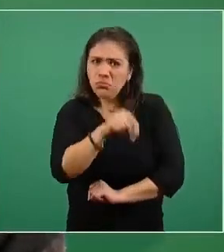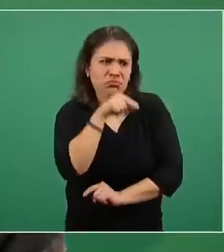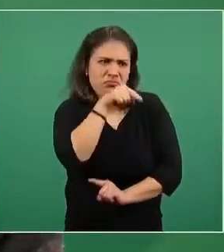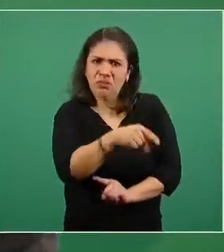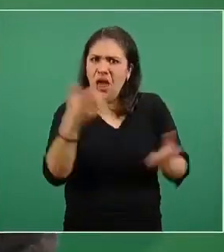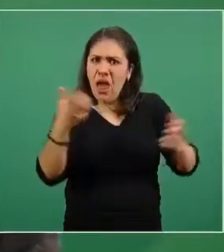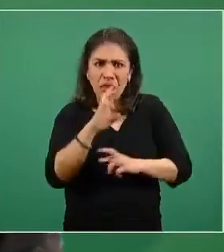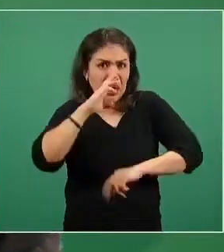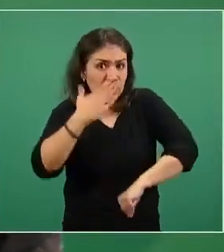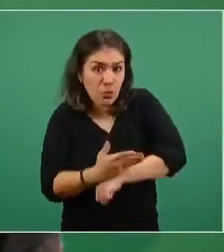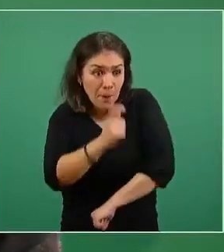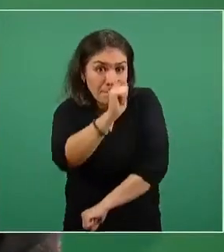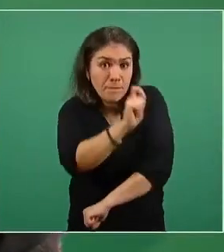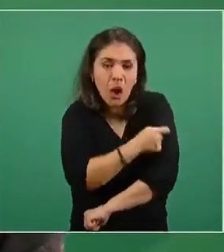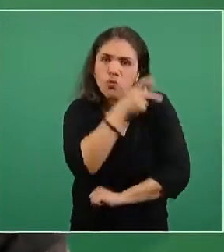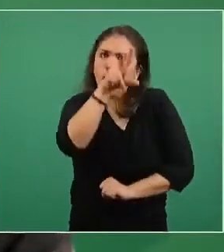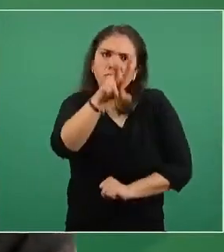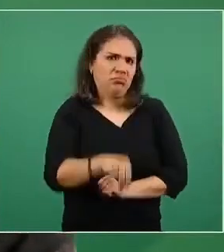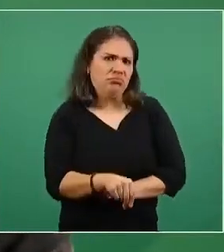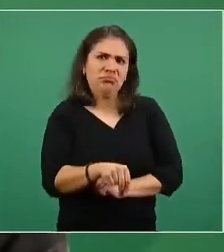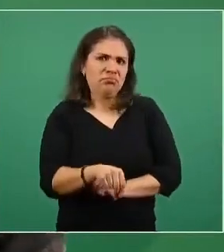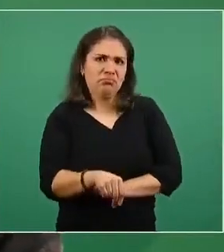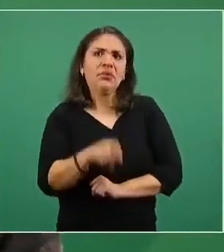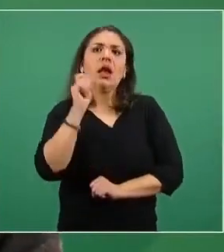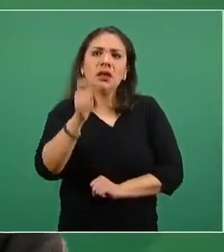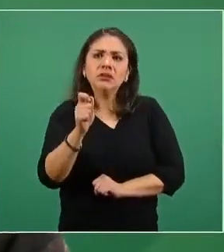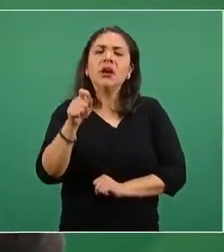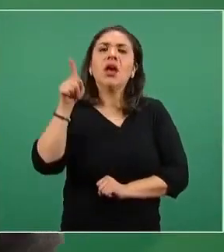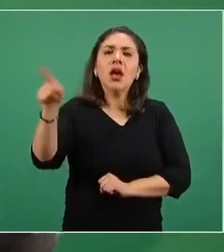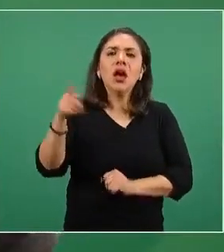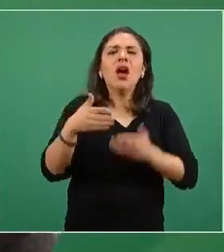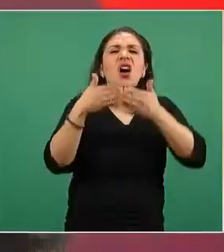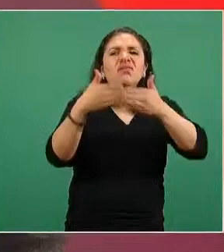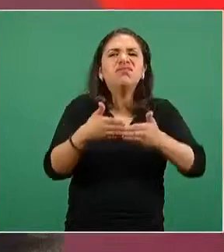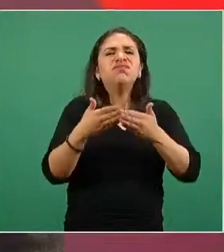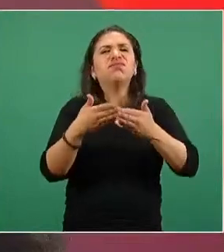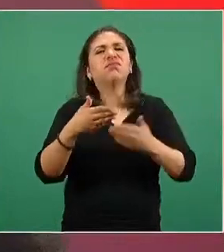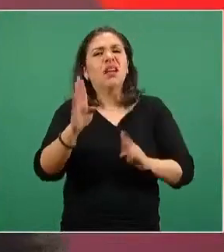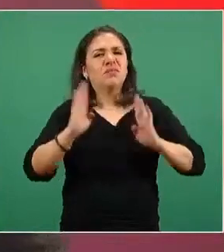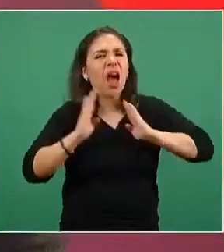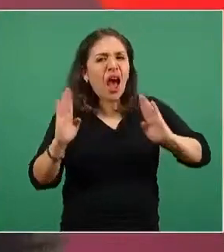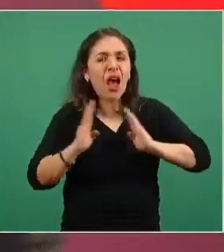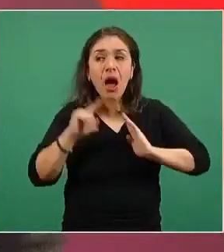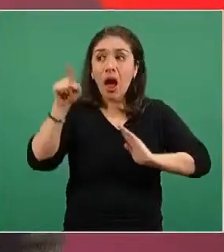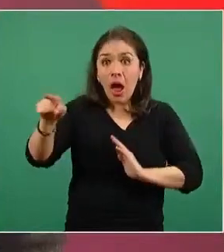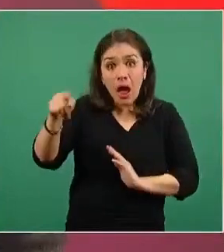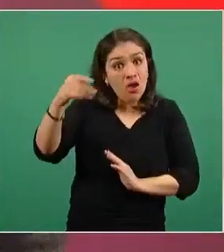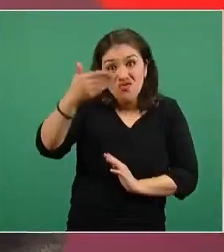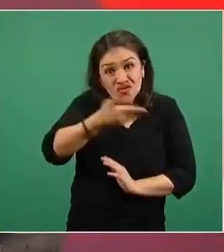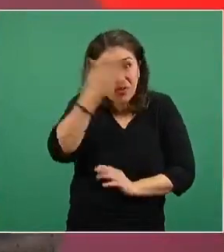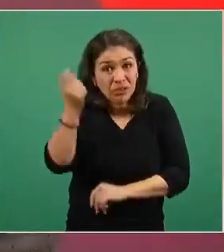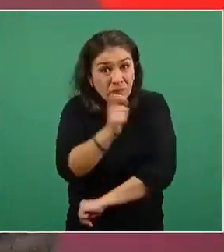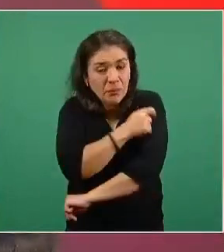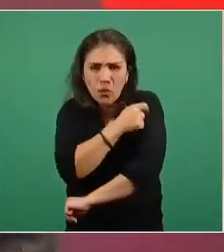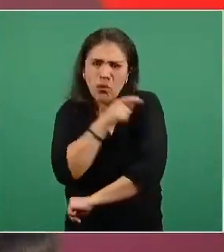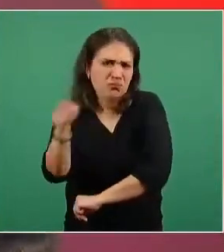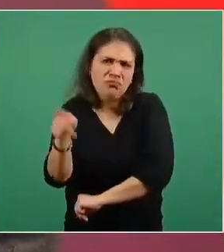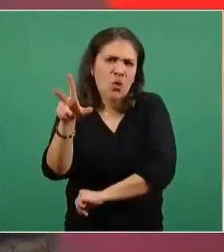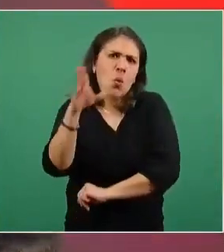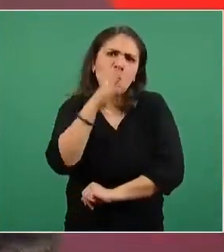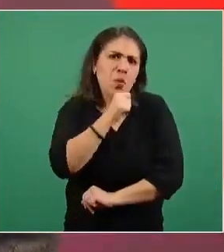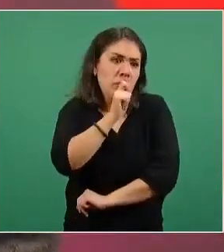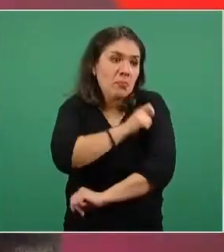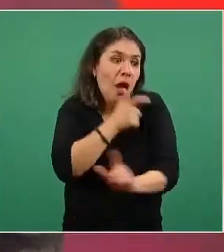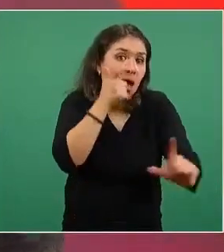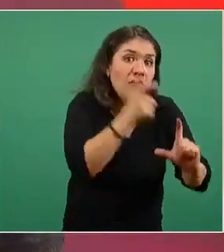vacuna. Los servidores de la nación no vacunan. Las Fuerzas Armadas que van en su función de Fuerza Armada no vacunan. Quien sea de